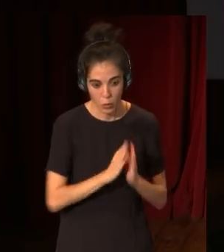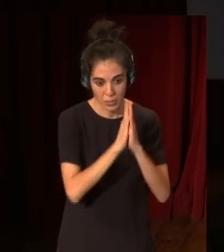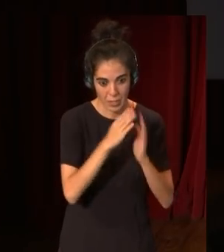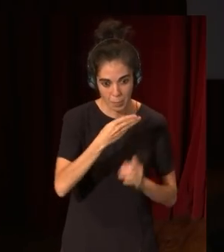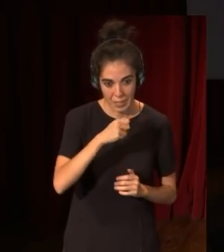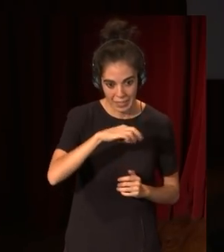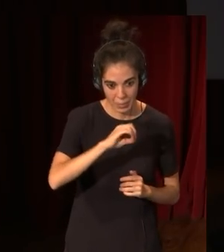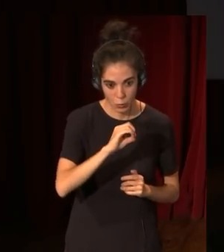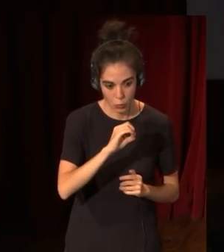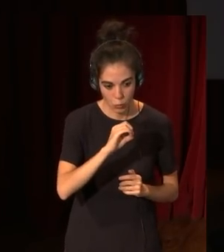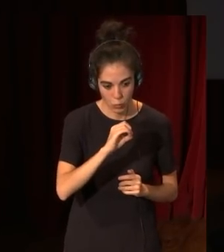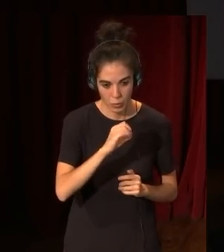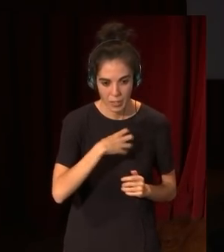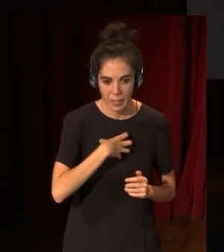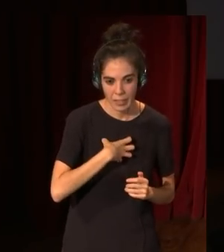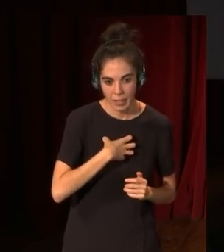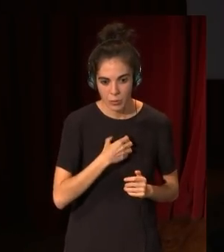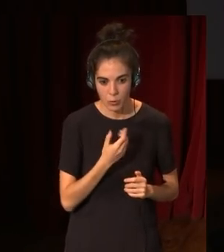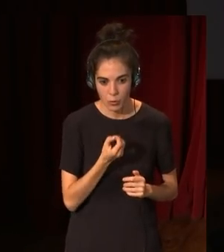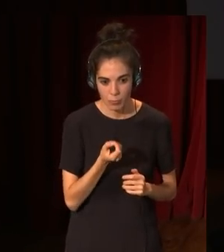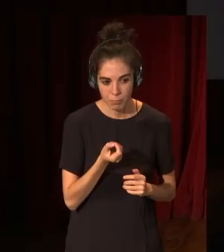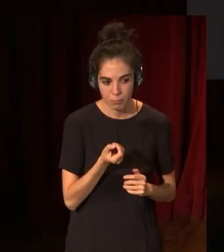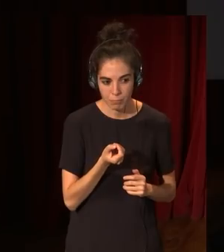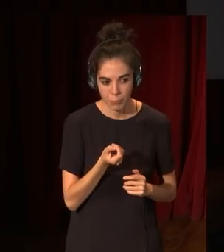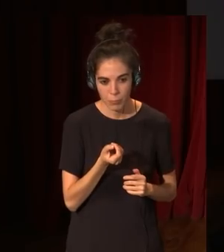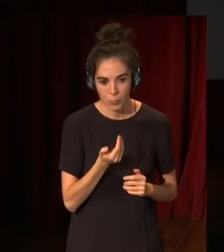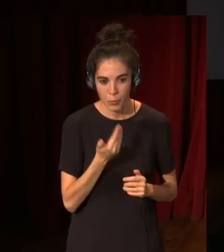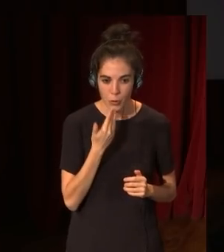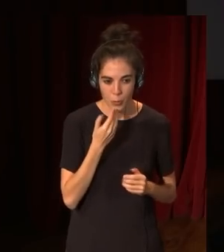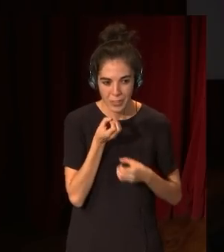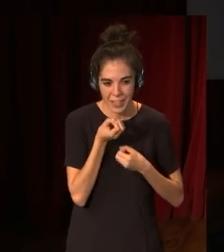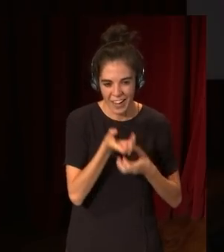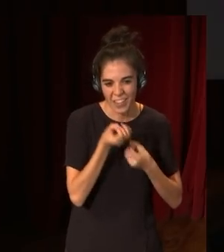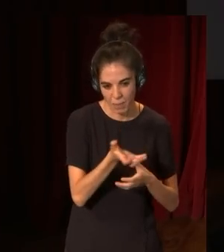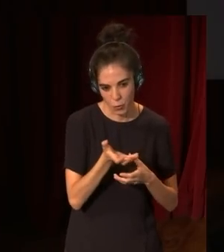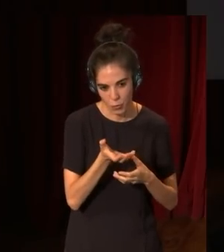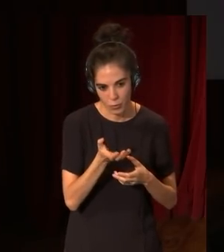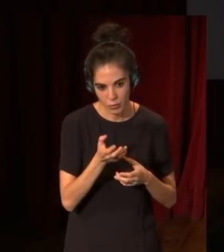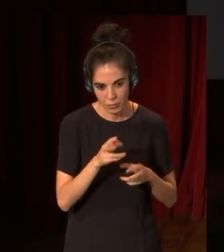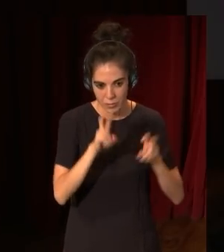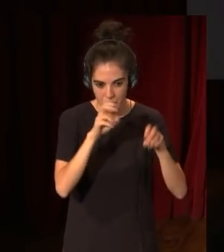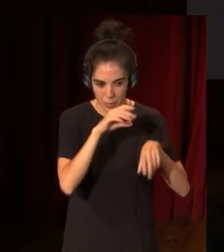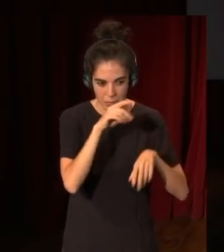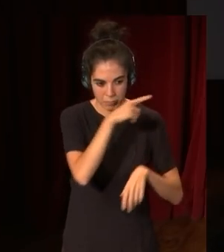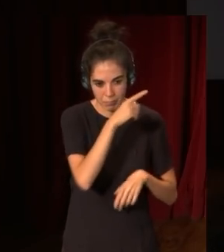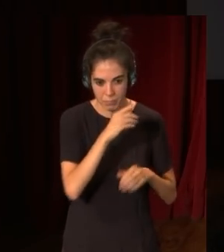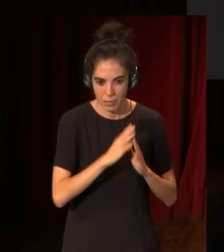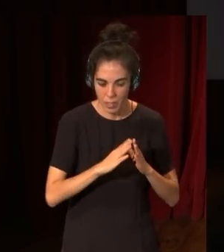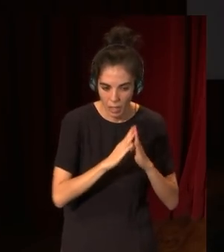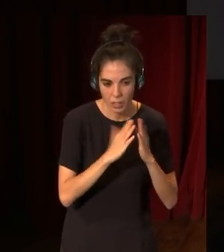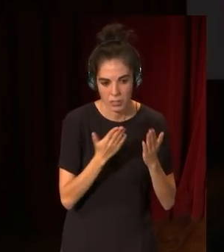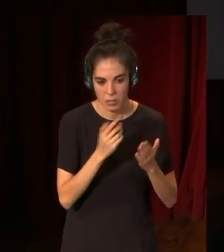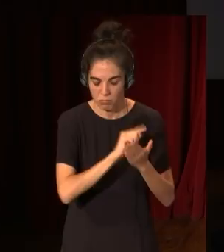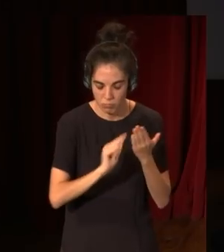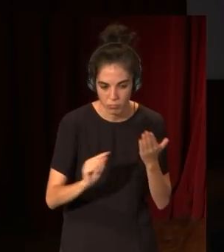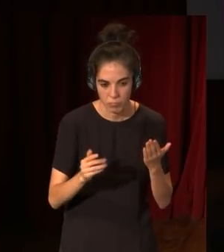hecho un registro casi narrativo del del del doctor de la iglesia redactando su orden